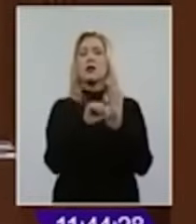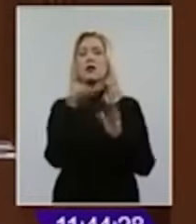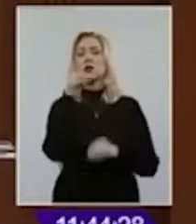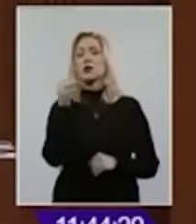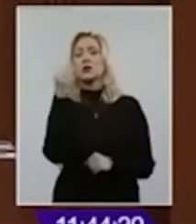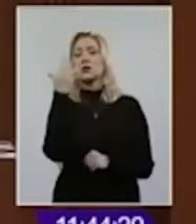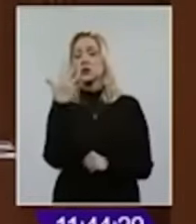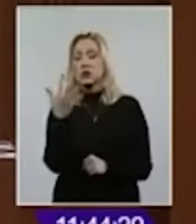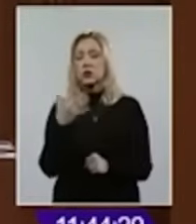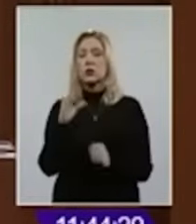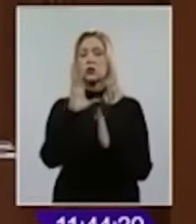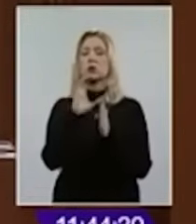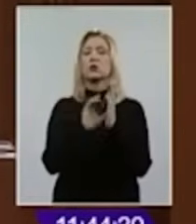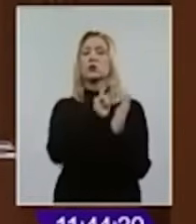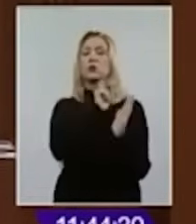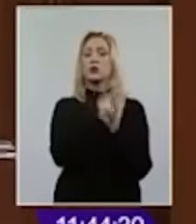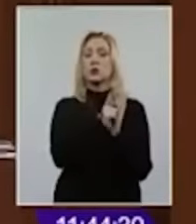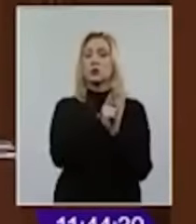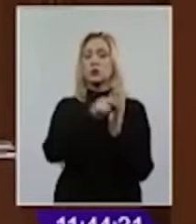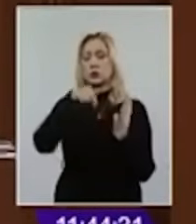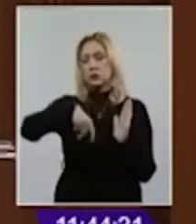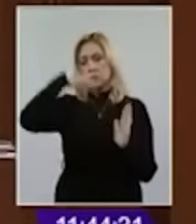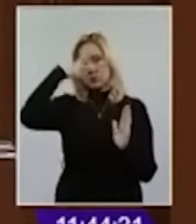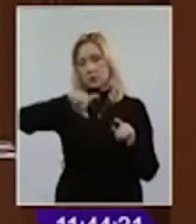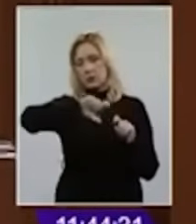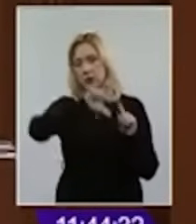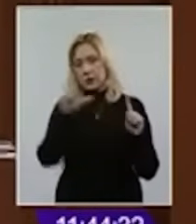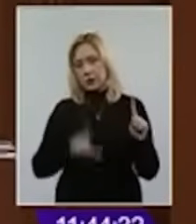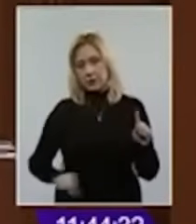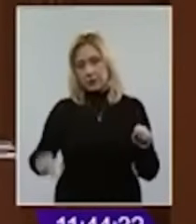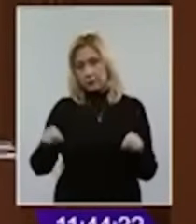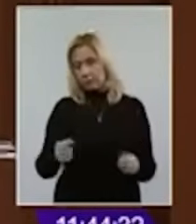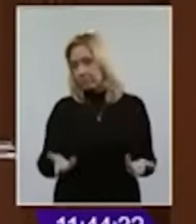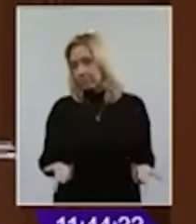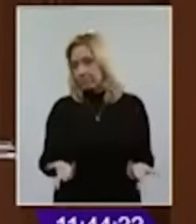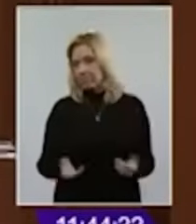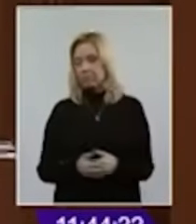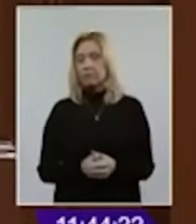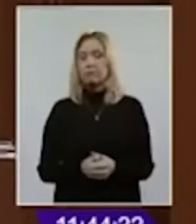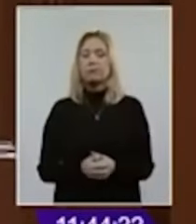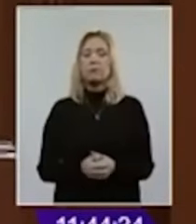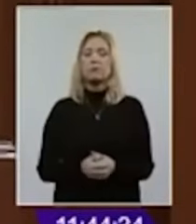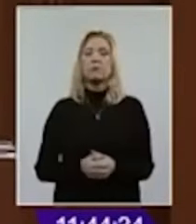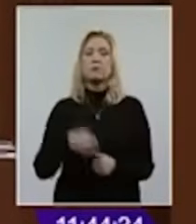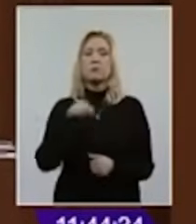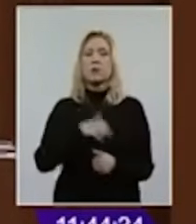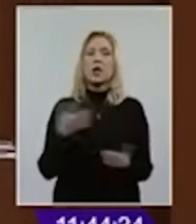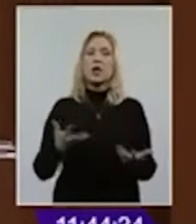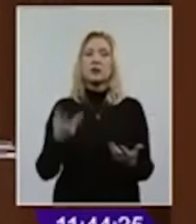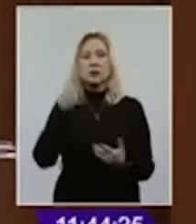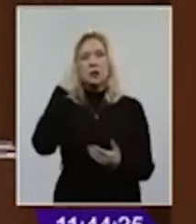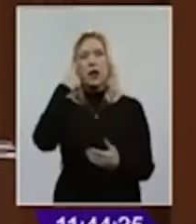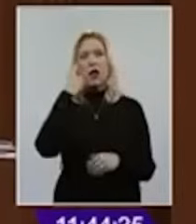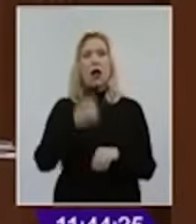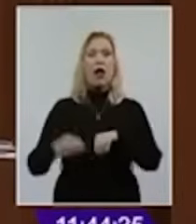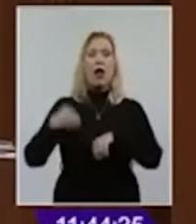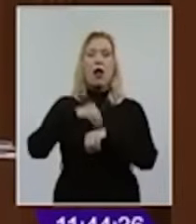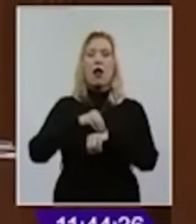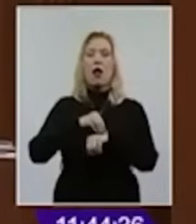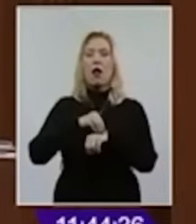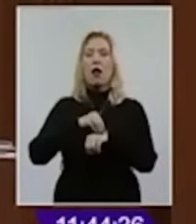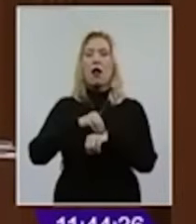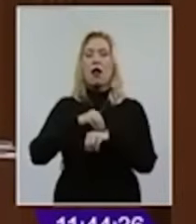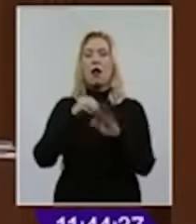la Constitución Política de los Estados Unidos Mexicanos. Ha creado instancias como la etapa ante los